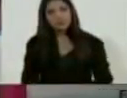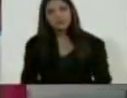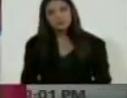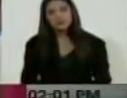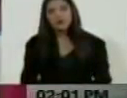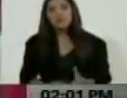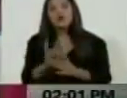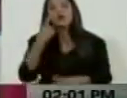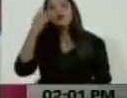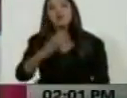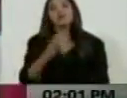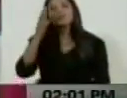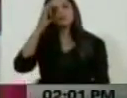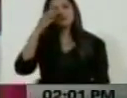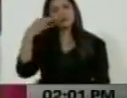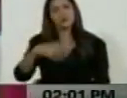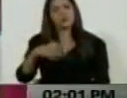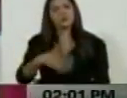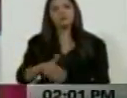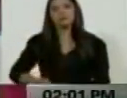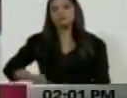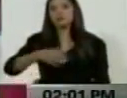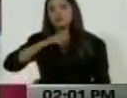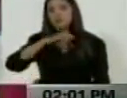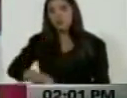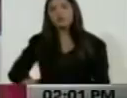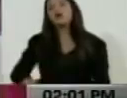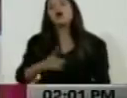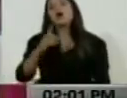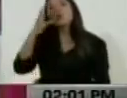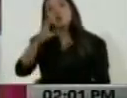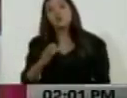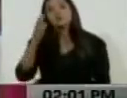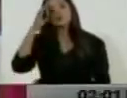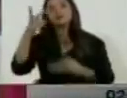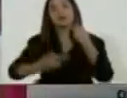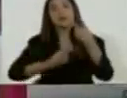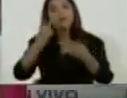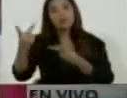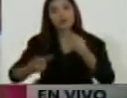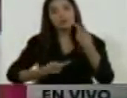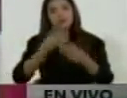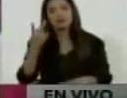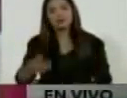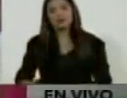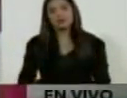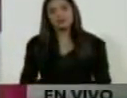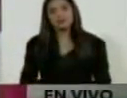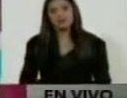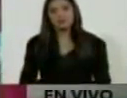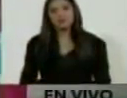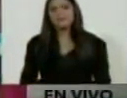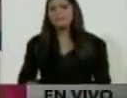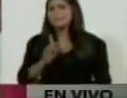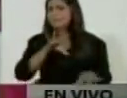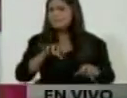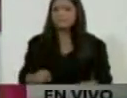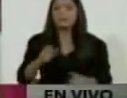crear conciencia histórica, crear conciencia política, tomar